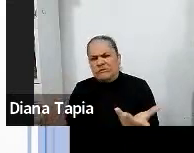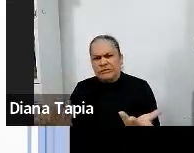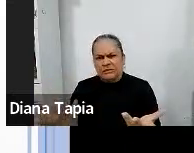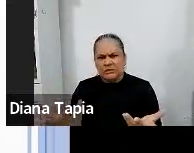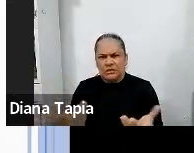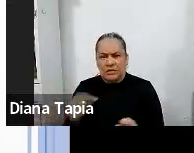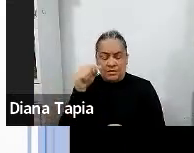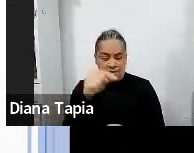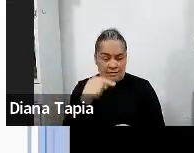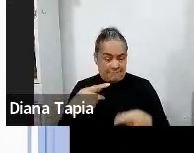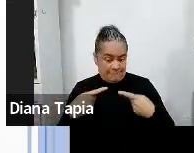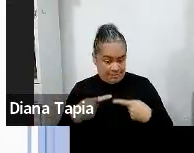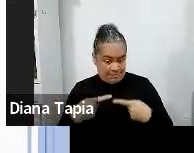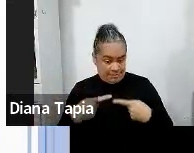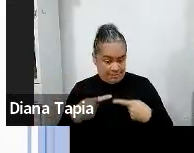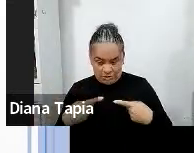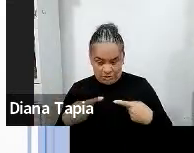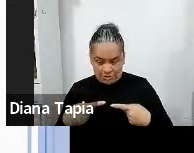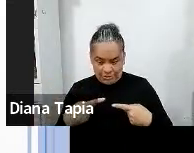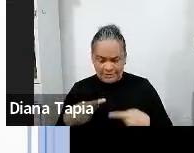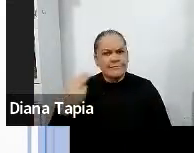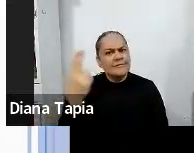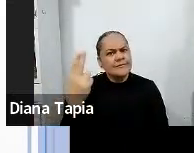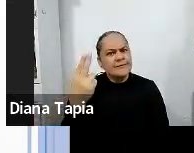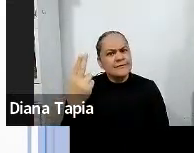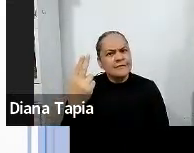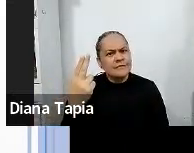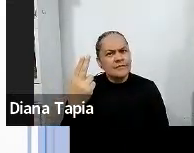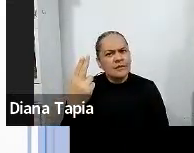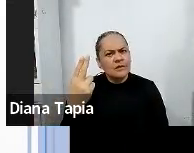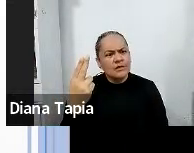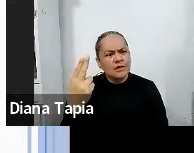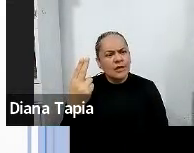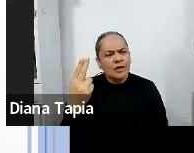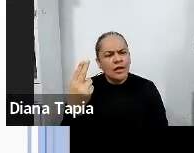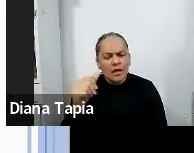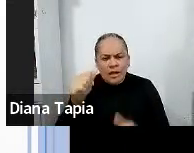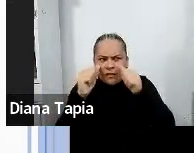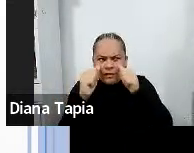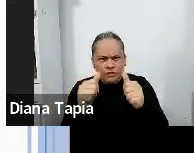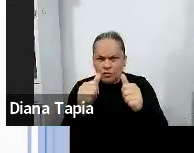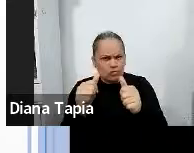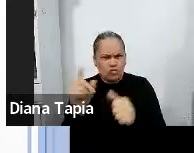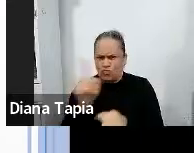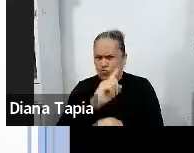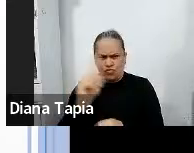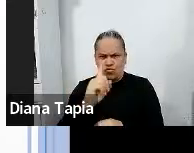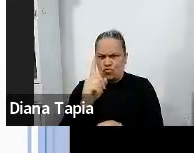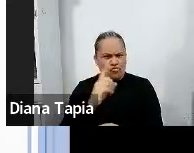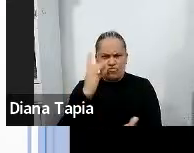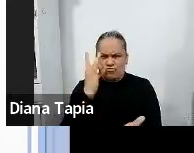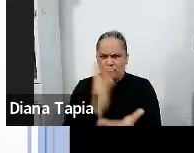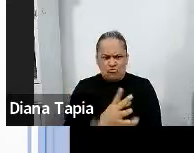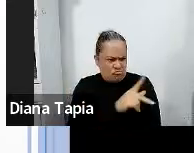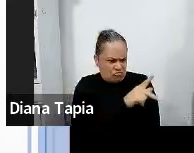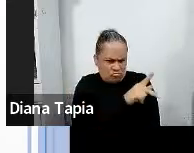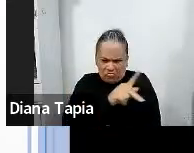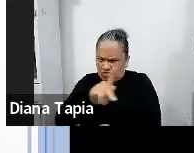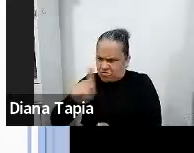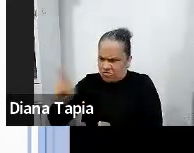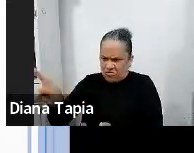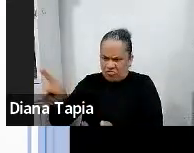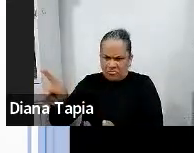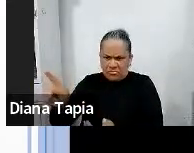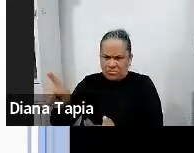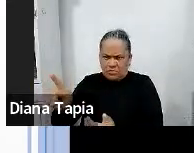diagnosticado, el paciente identificado es el que requiere una atención, ¿sí? No es solamente quien puede presentar un problema, un